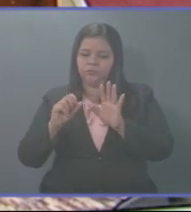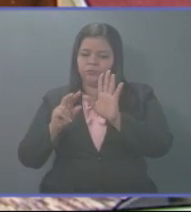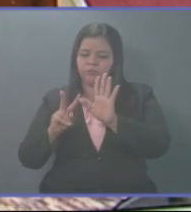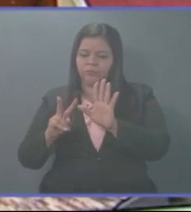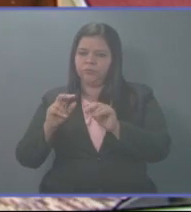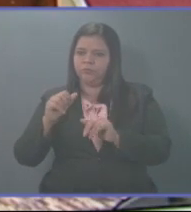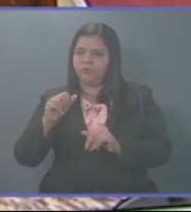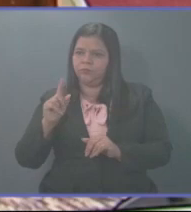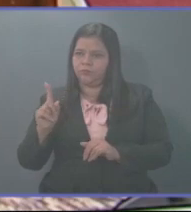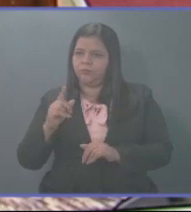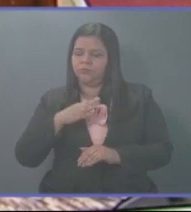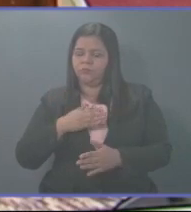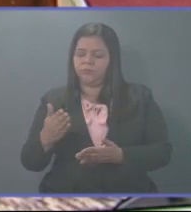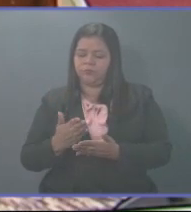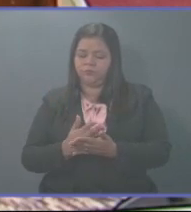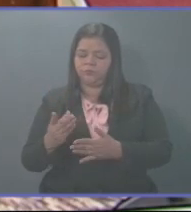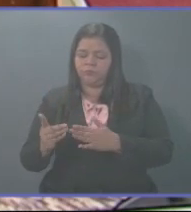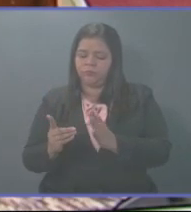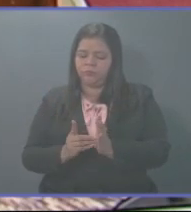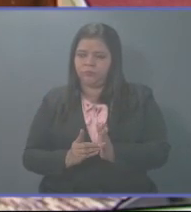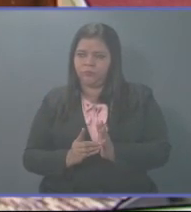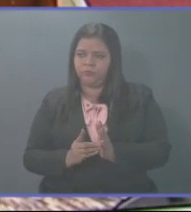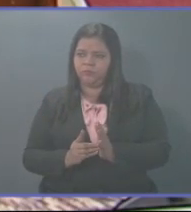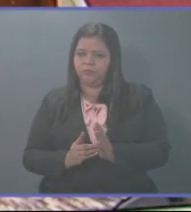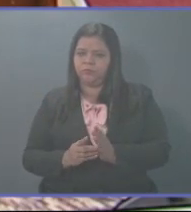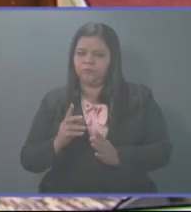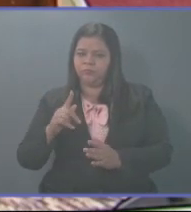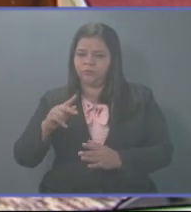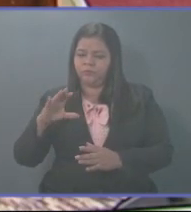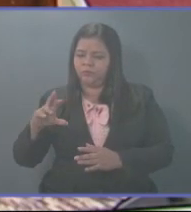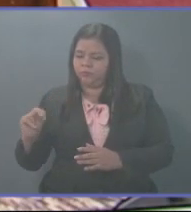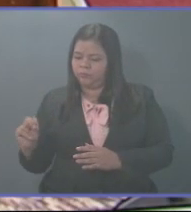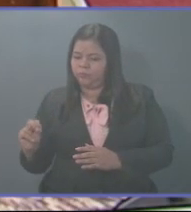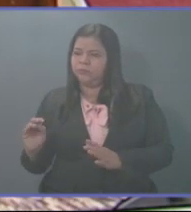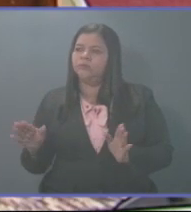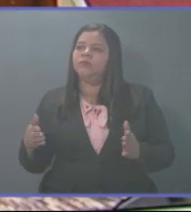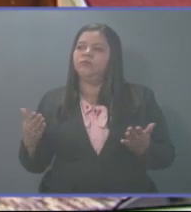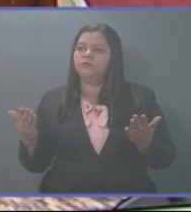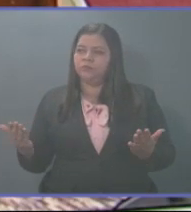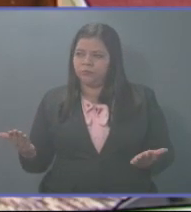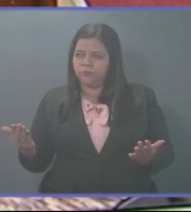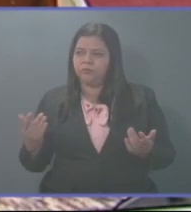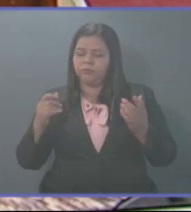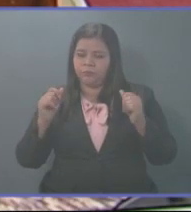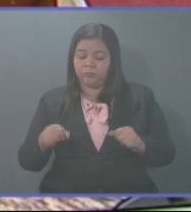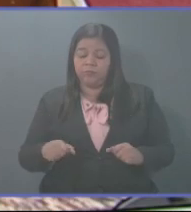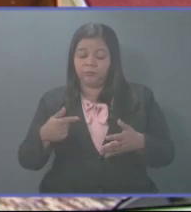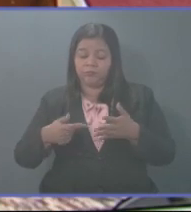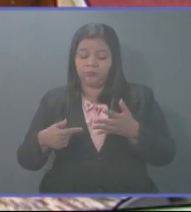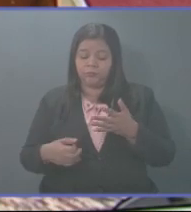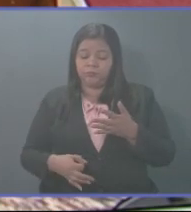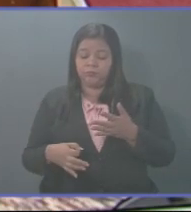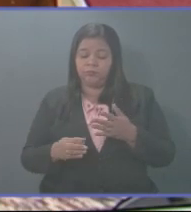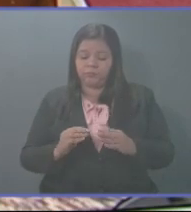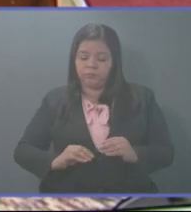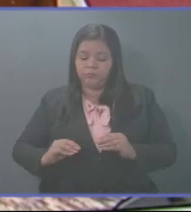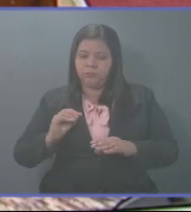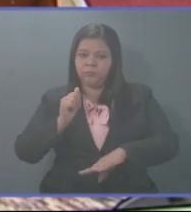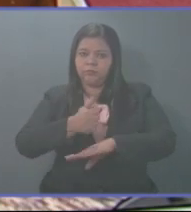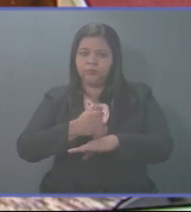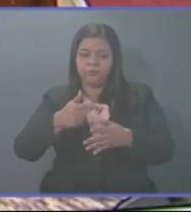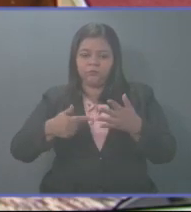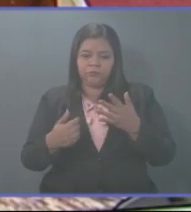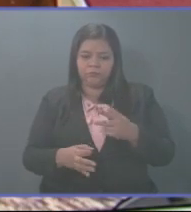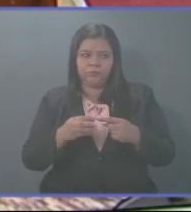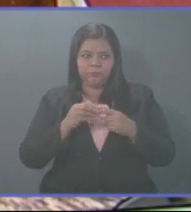276-8-2018-1, que contiene iniciativa de diputados del Grupo Parlamentario PCN, en el sentido se emita ley especial para la